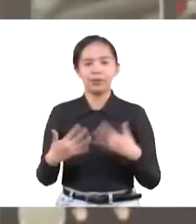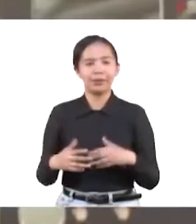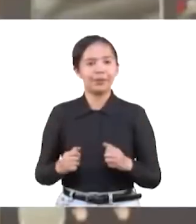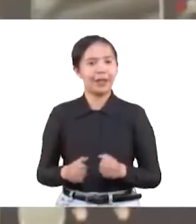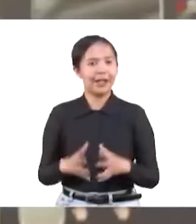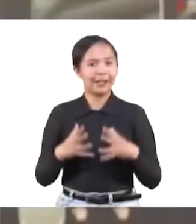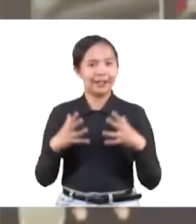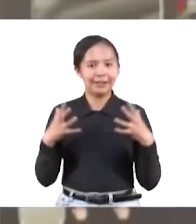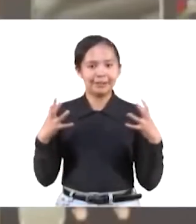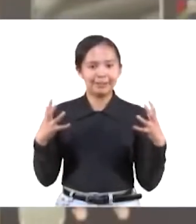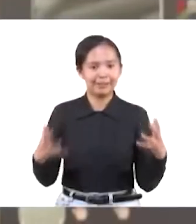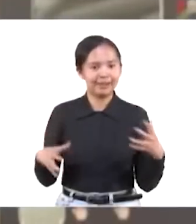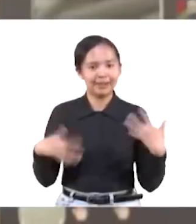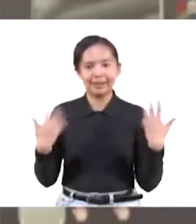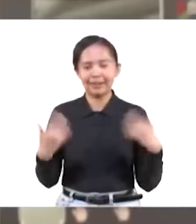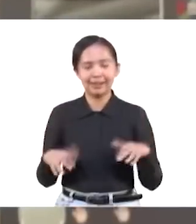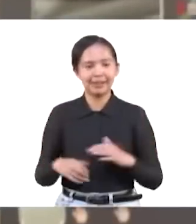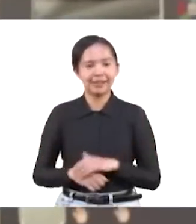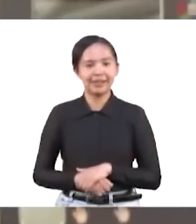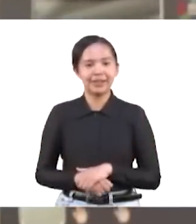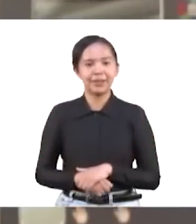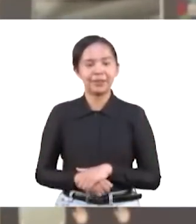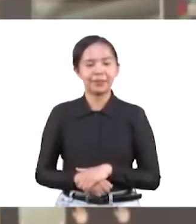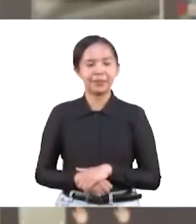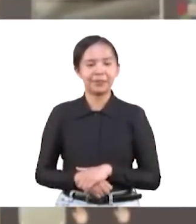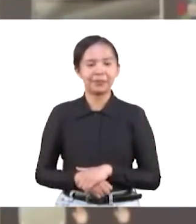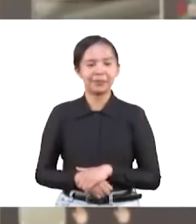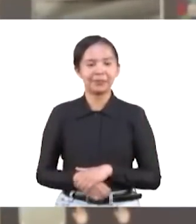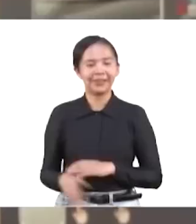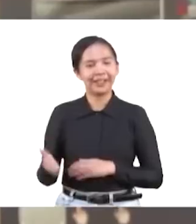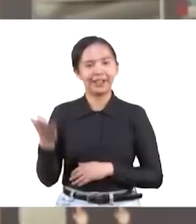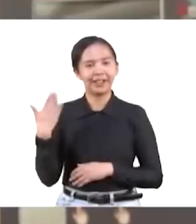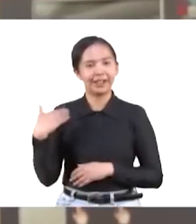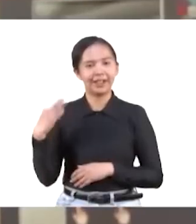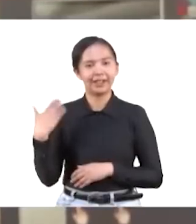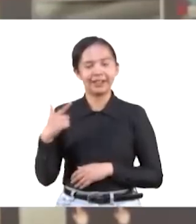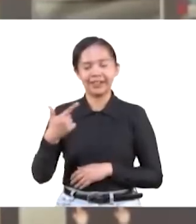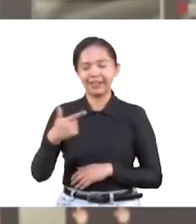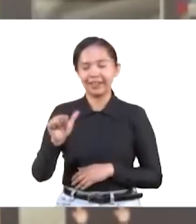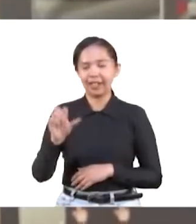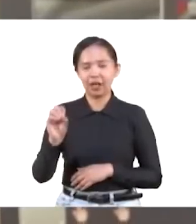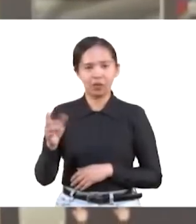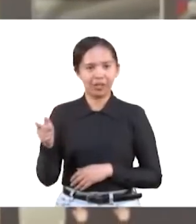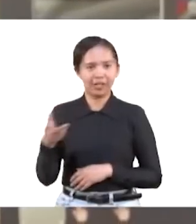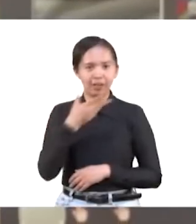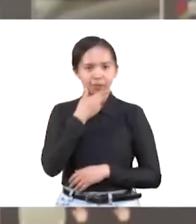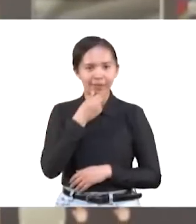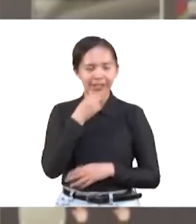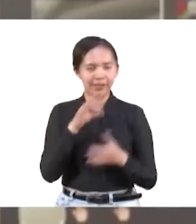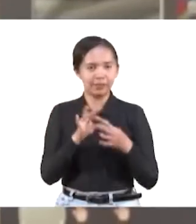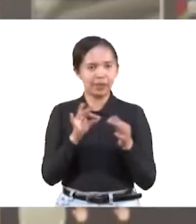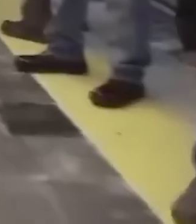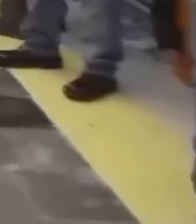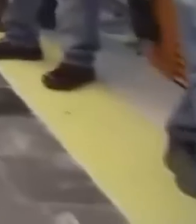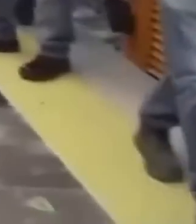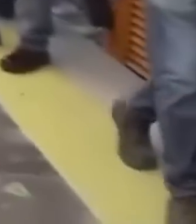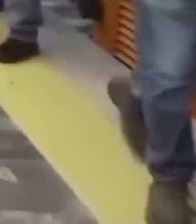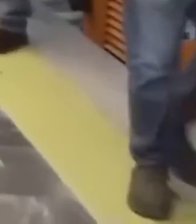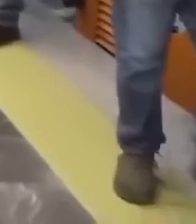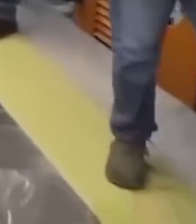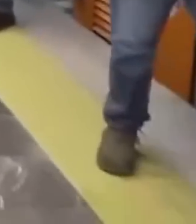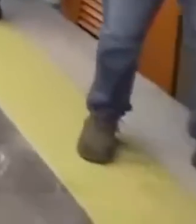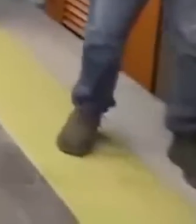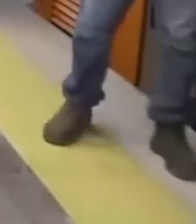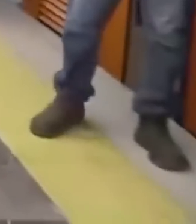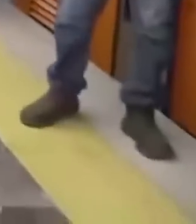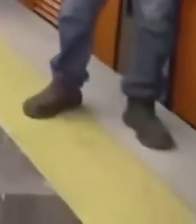En el evento de la entrega de obra civil de la nueva línea 1 en su primera etapa, la jefa de gobierno de la Ciudad de México, Claudia Sheinbaum, indicó que el